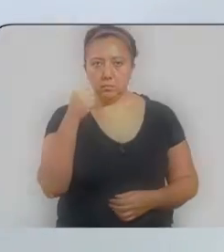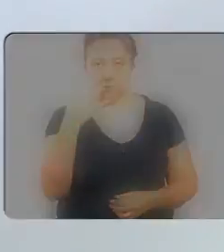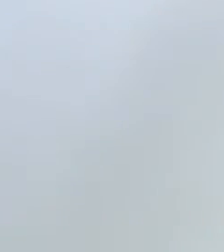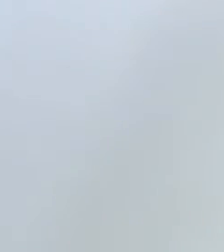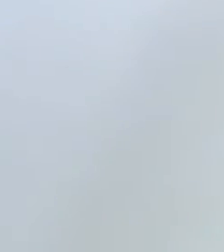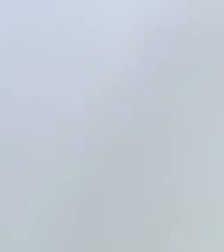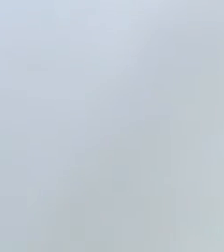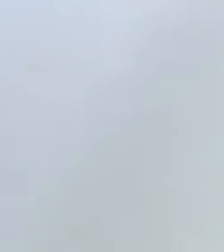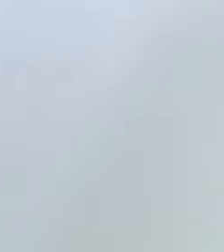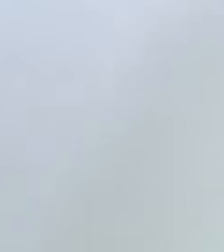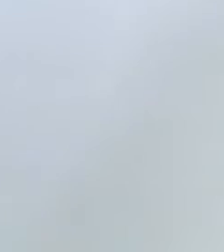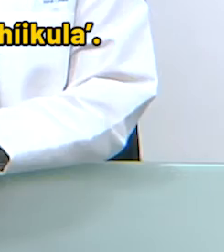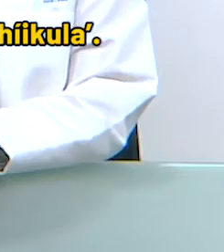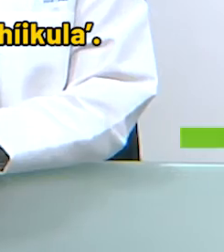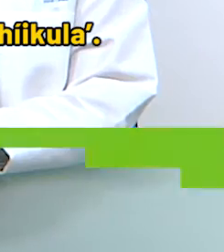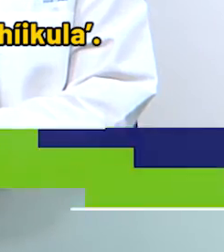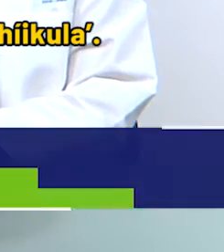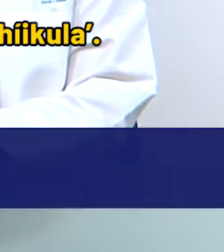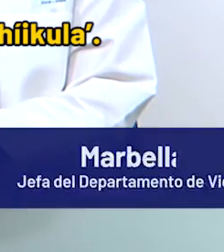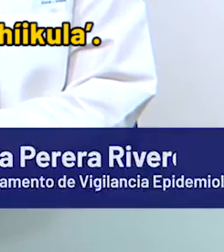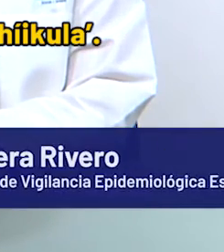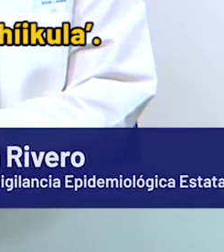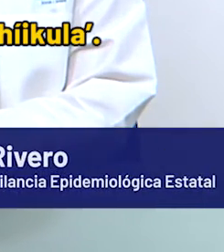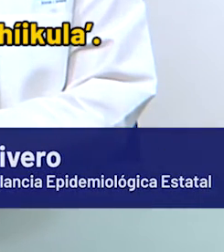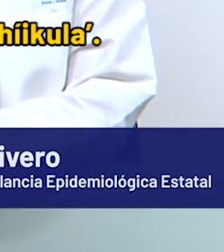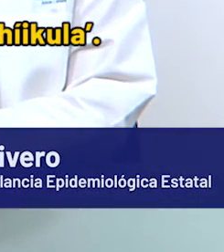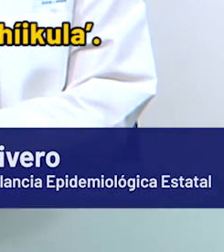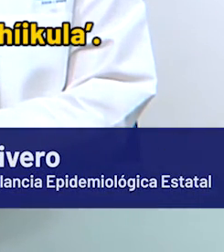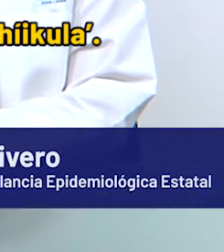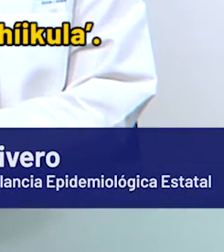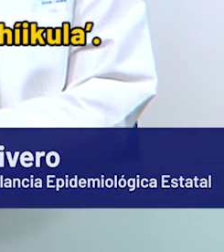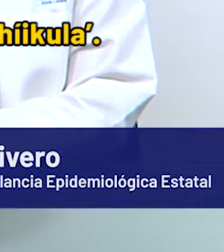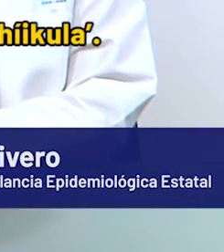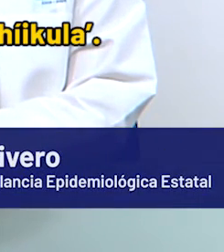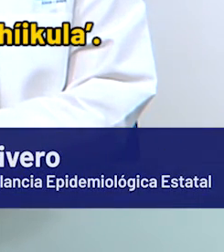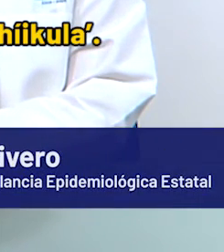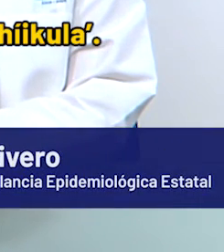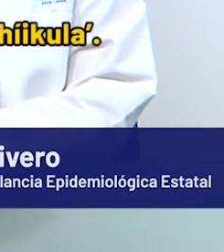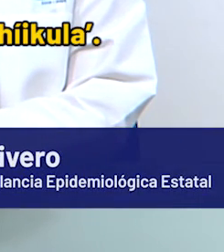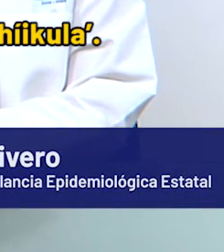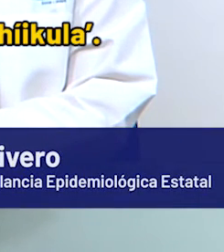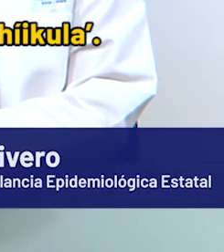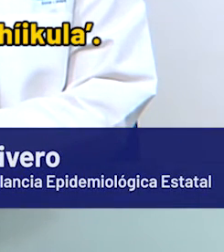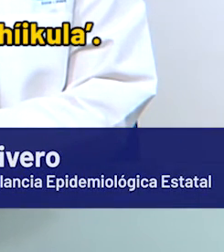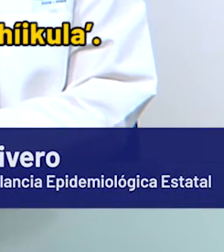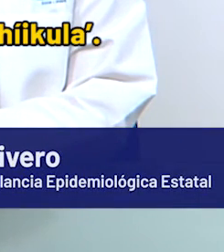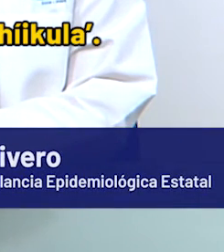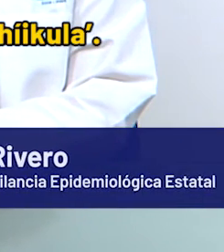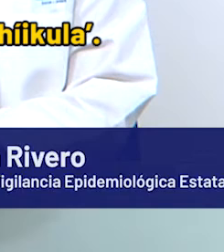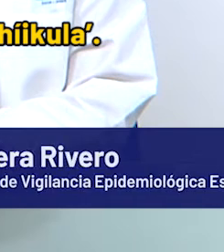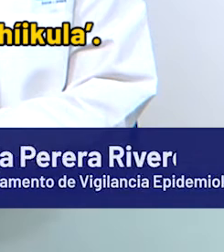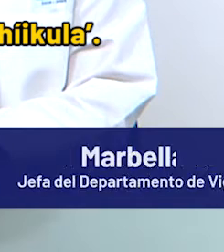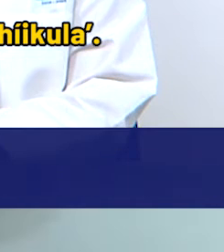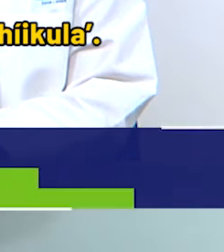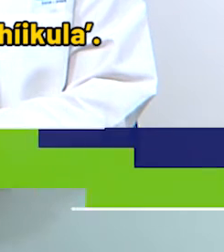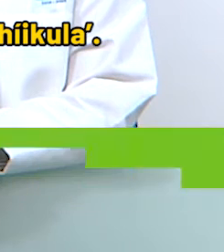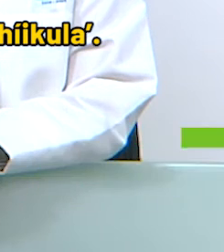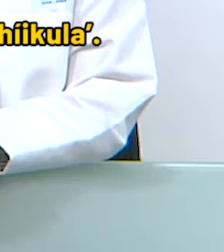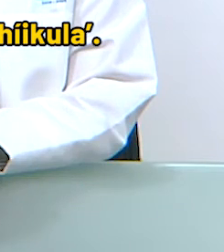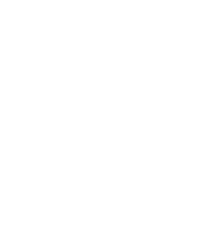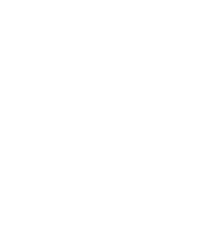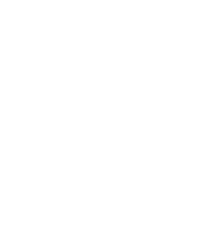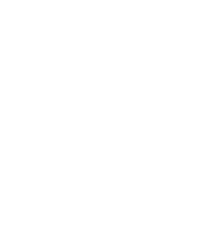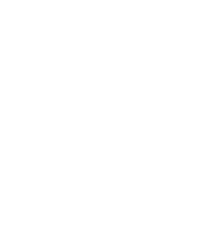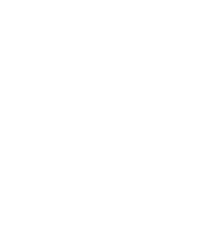98 años. Es el informe para hoy, doctora. Gracias. Estaremos actualizando esta información todos los días por este mismo medio. Muchas gracias.